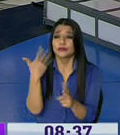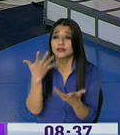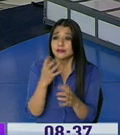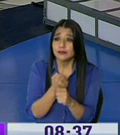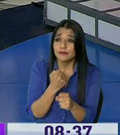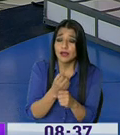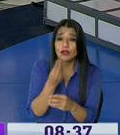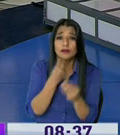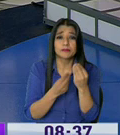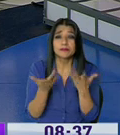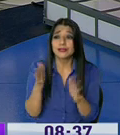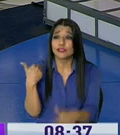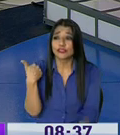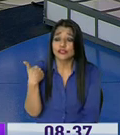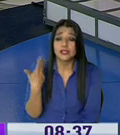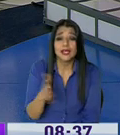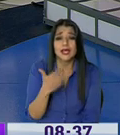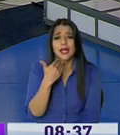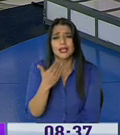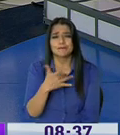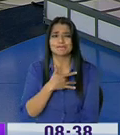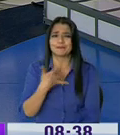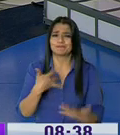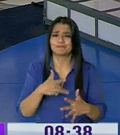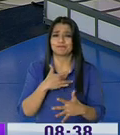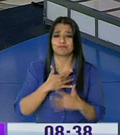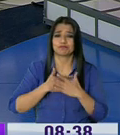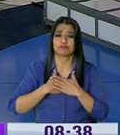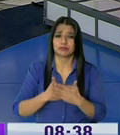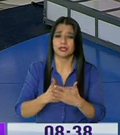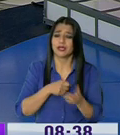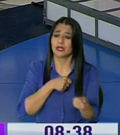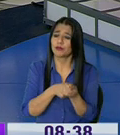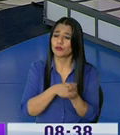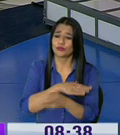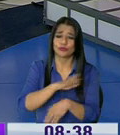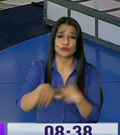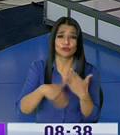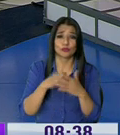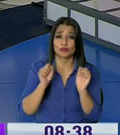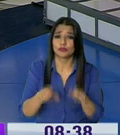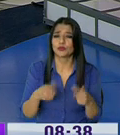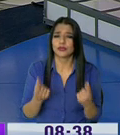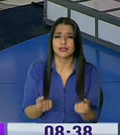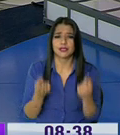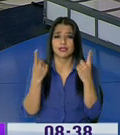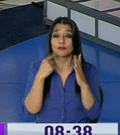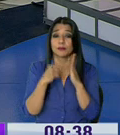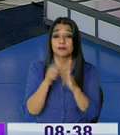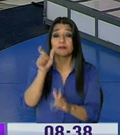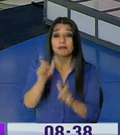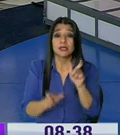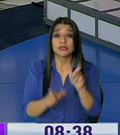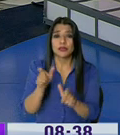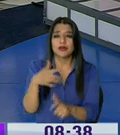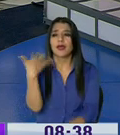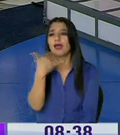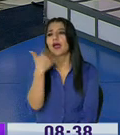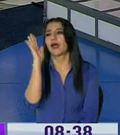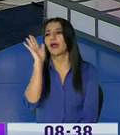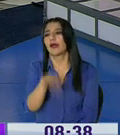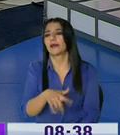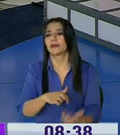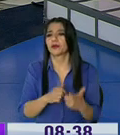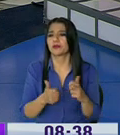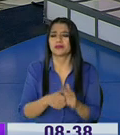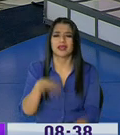Y al mismo tiempo digo, debemos nosotros colaborar en todo. Yo no entiendo cómo hay gente que se ríe de estos problemas,